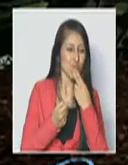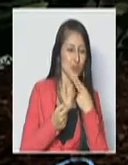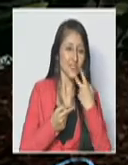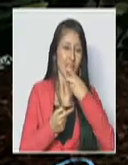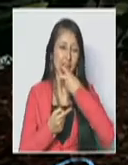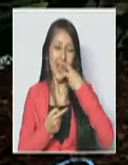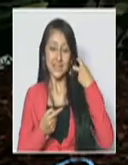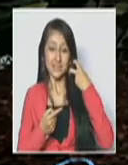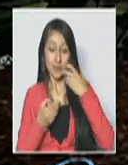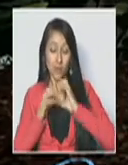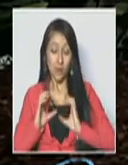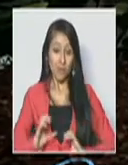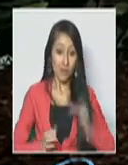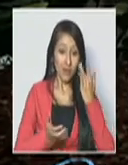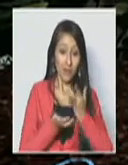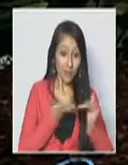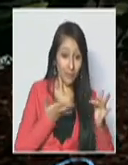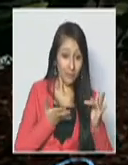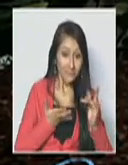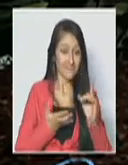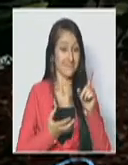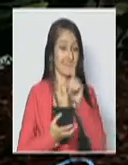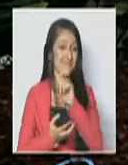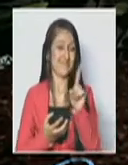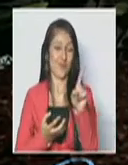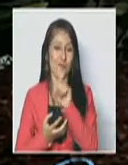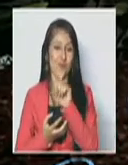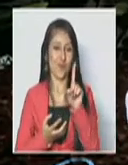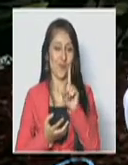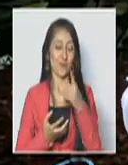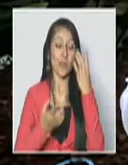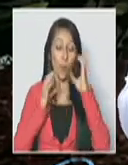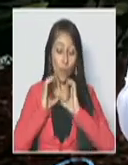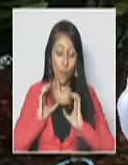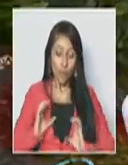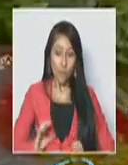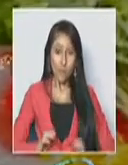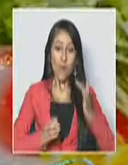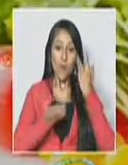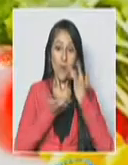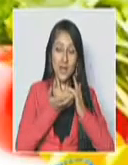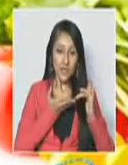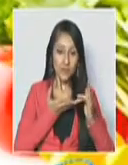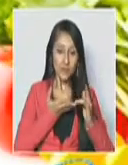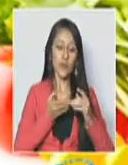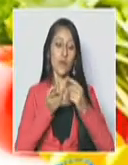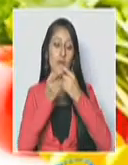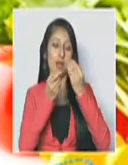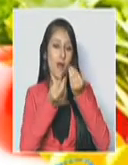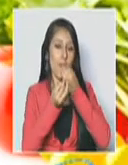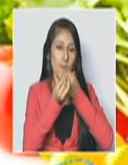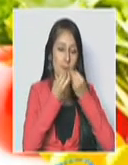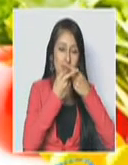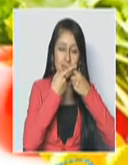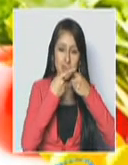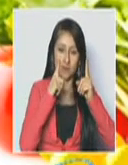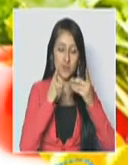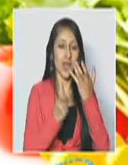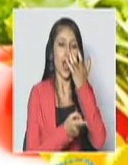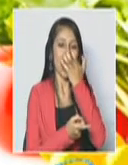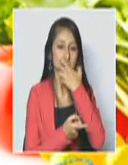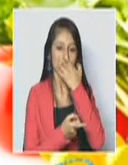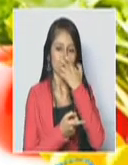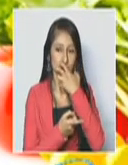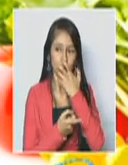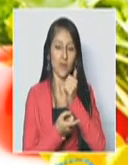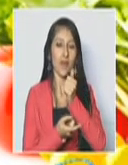carnes no el cuerpo se desintoxica con procesos de frutas